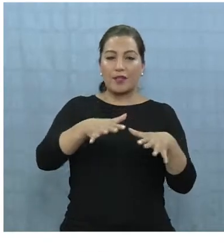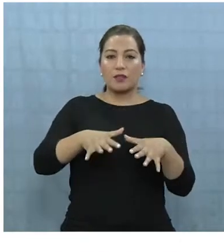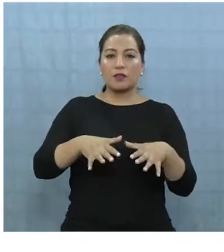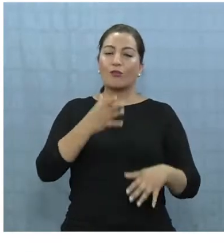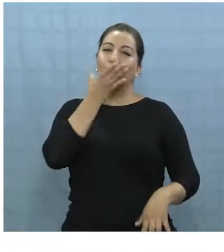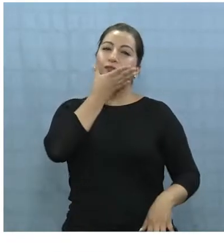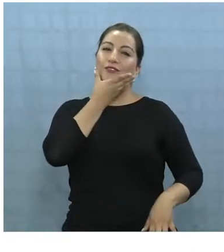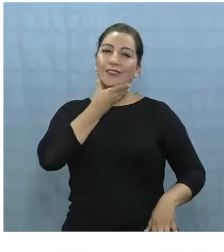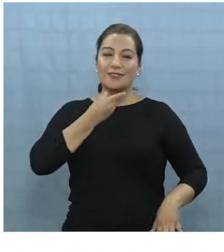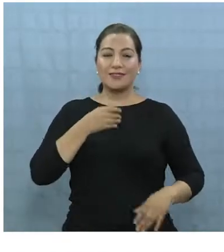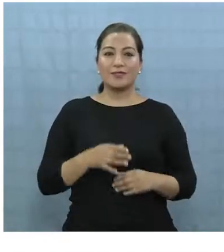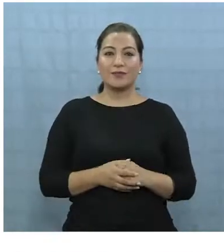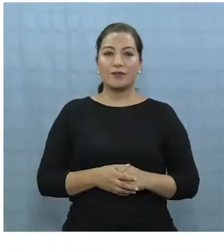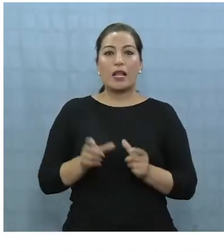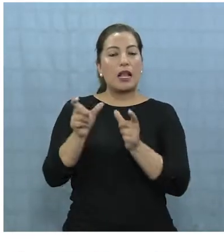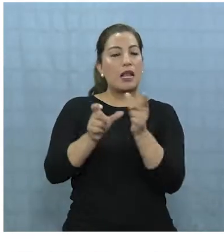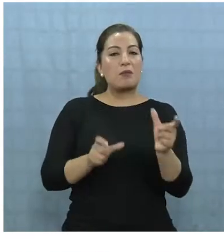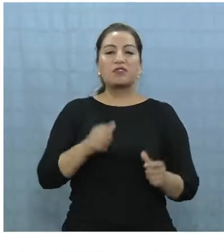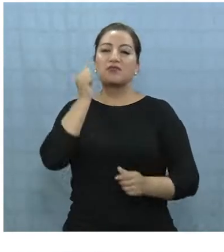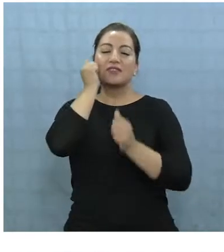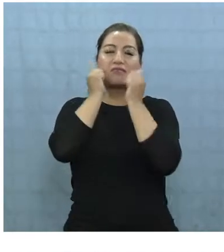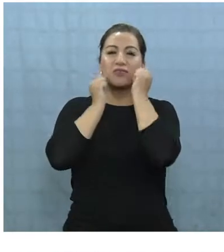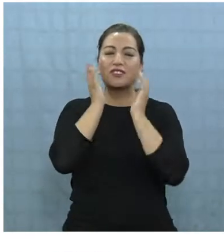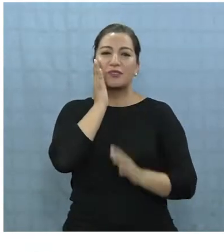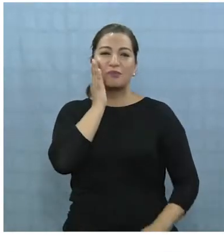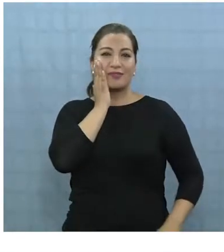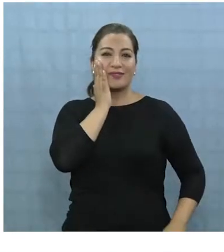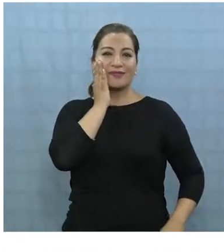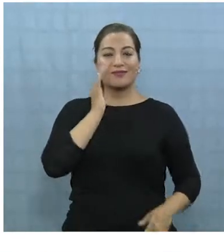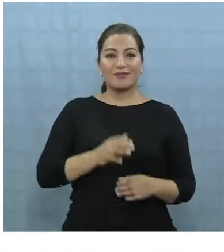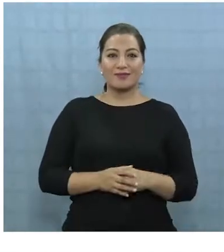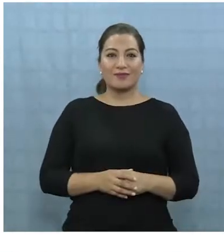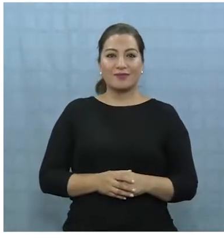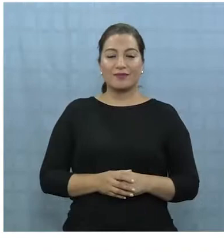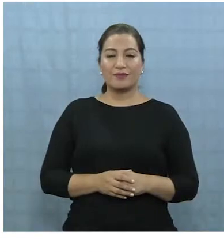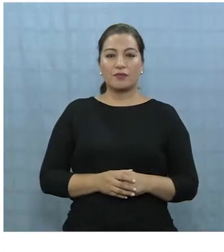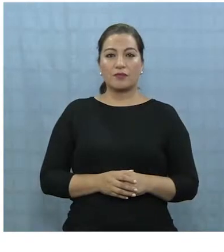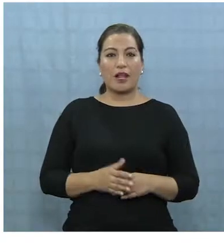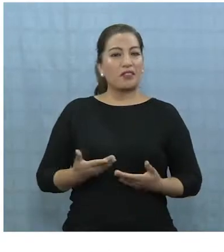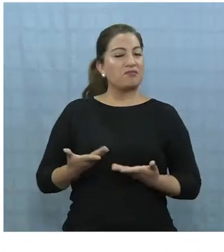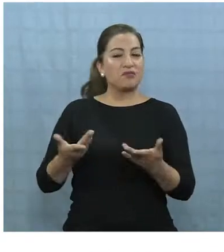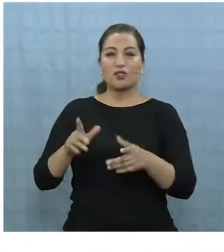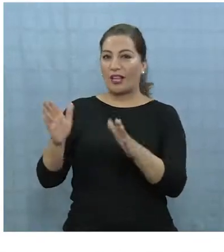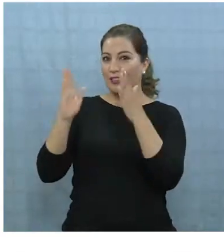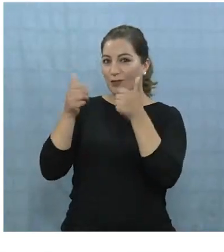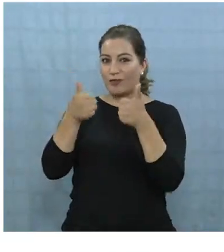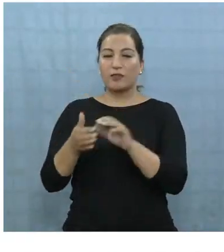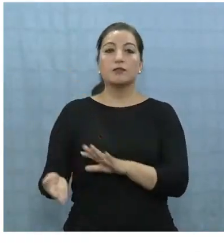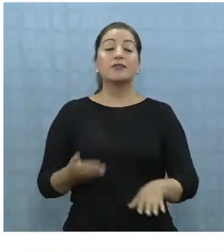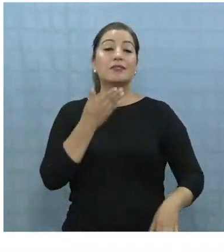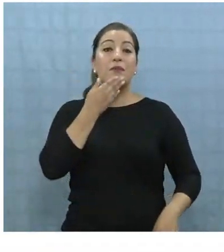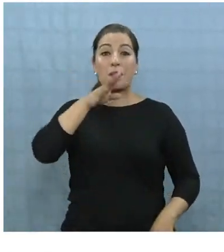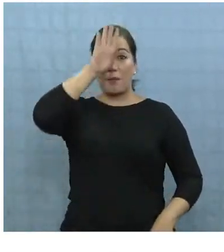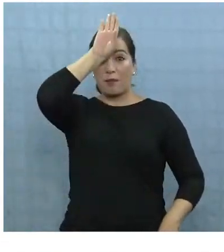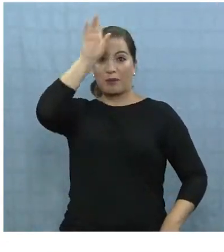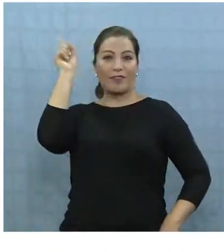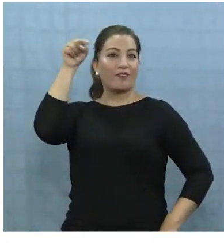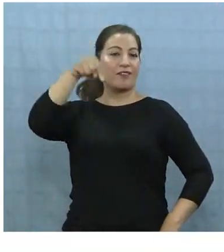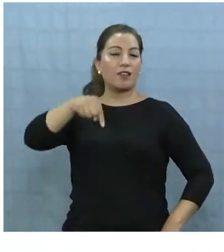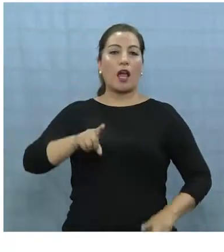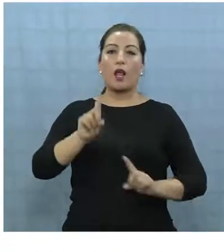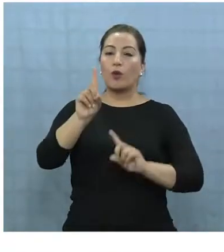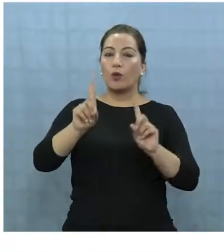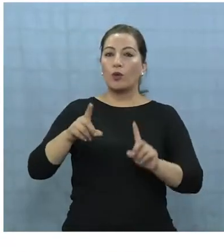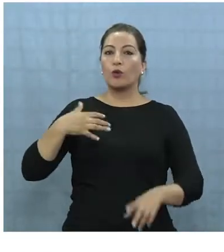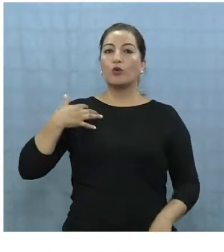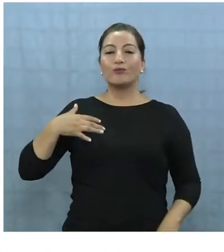playa, son muy lindas, son la gente muy acogedora, nos atienden bien. También la visita papal ha sido el